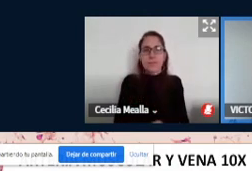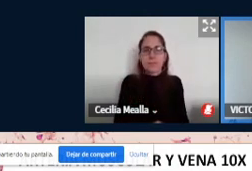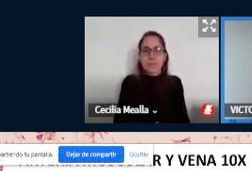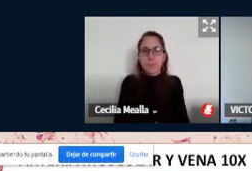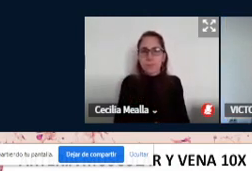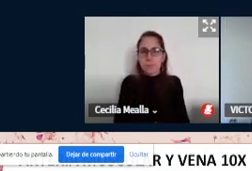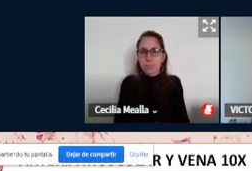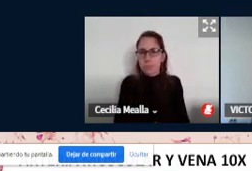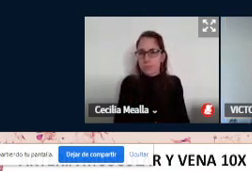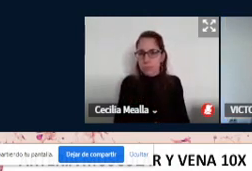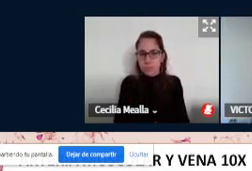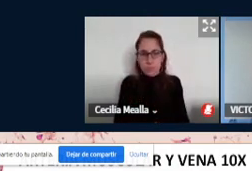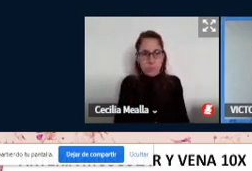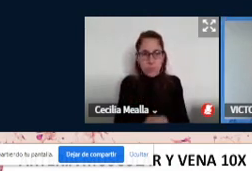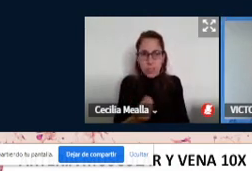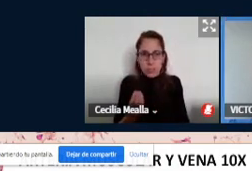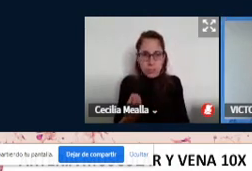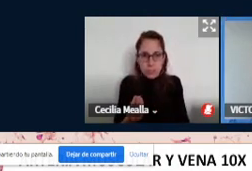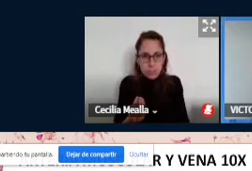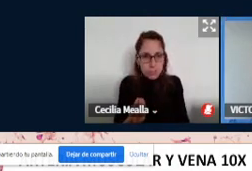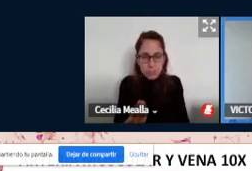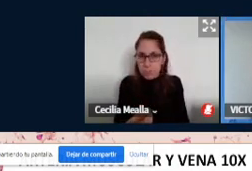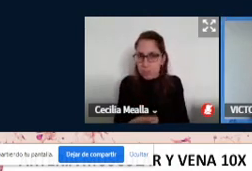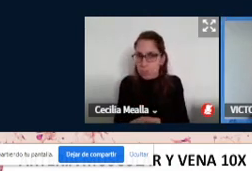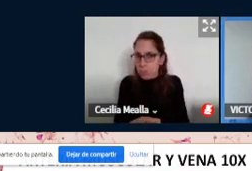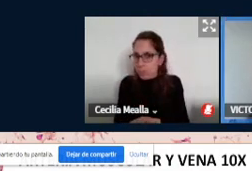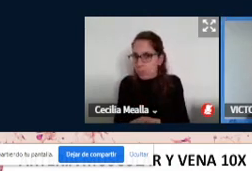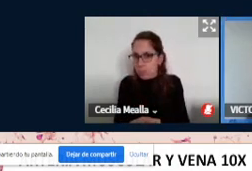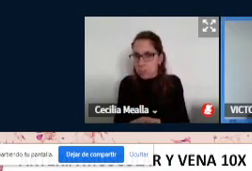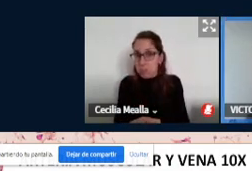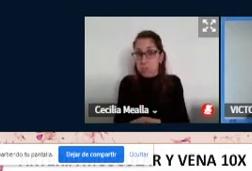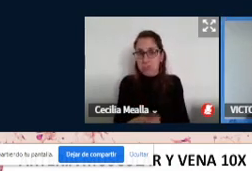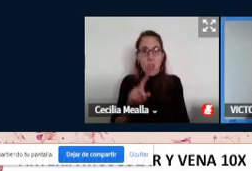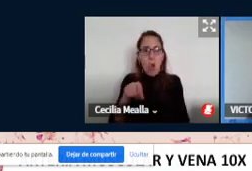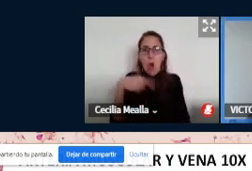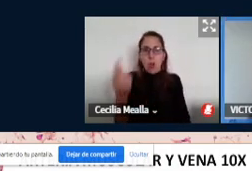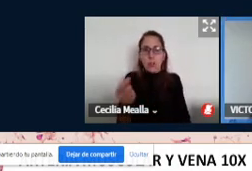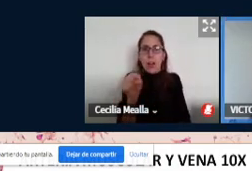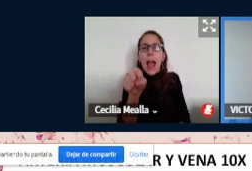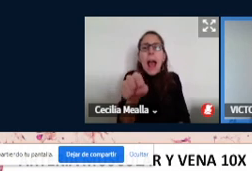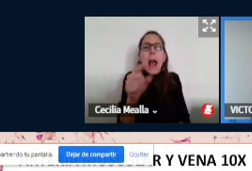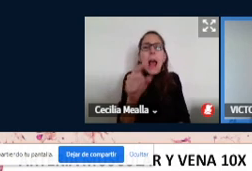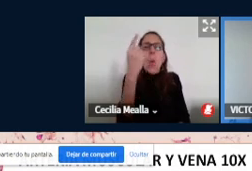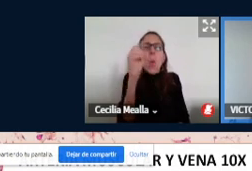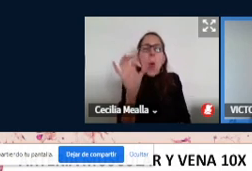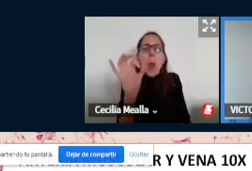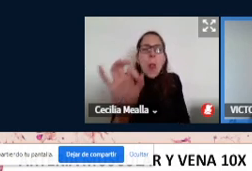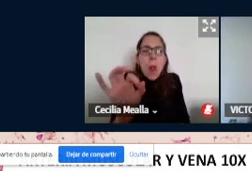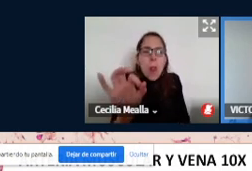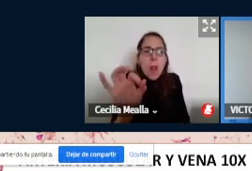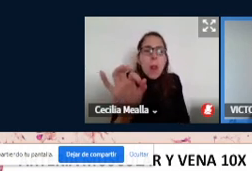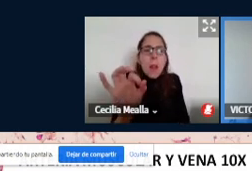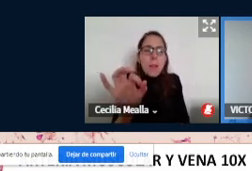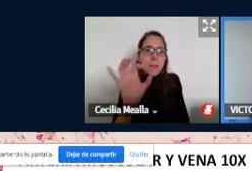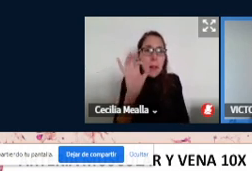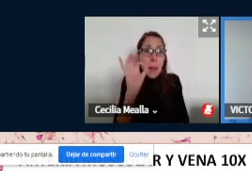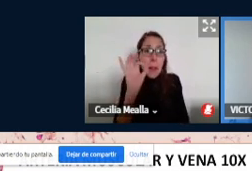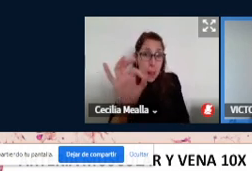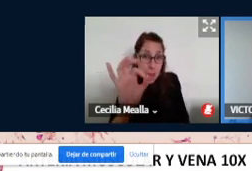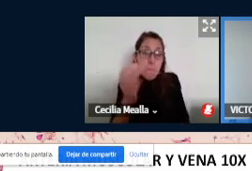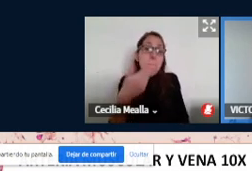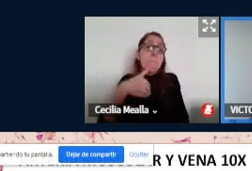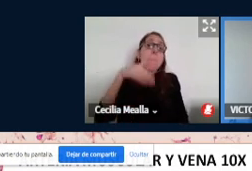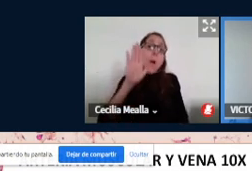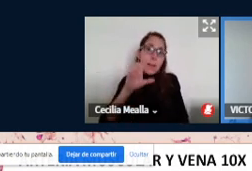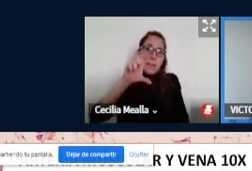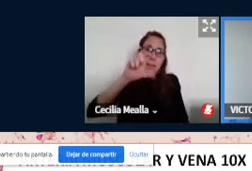un capilar. Se ve ahí ese circulito, podría serlo, tendría que ver a 40 por para decir, pero esto podría